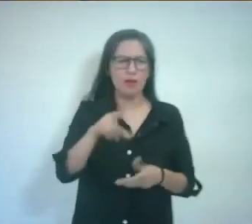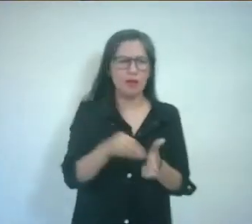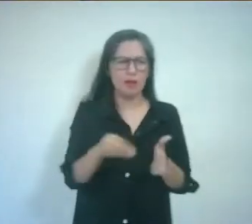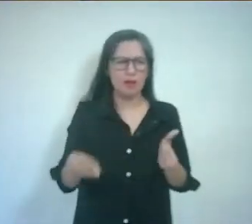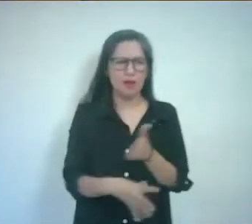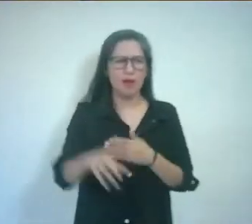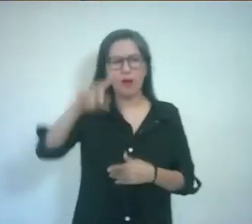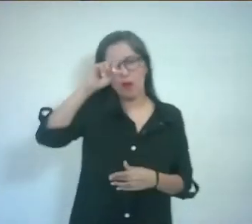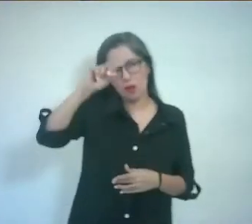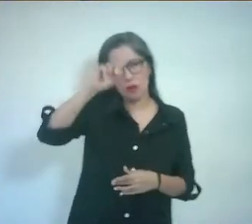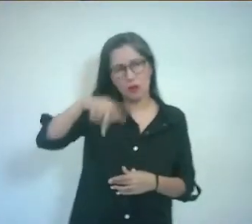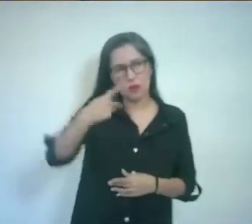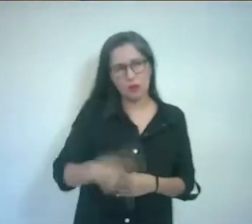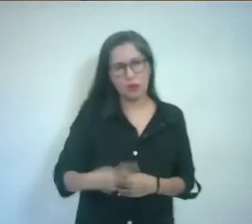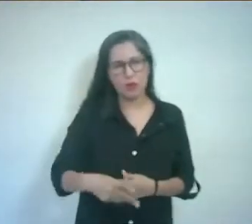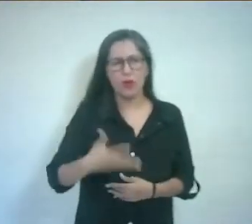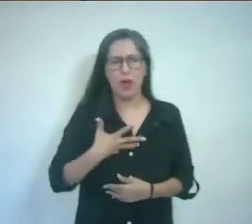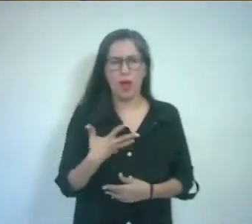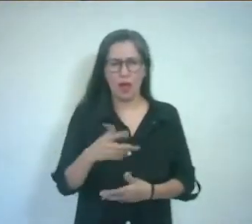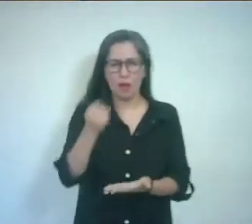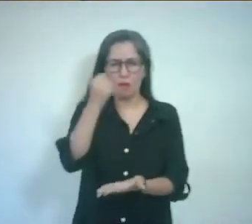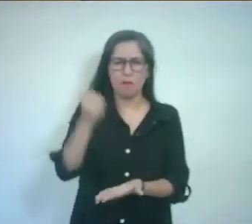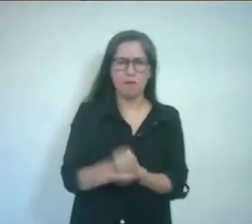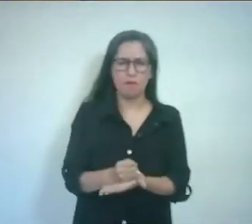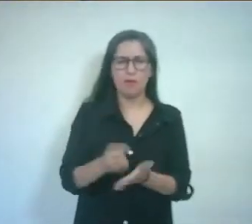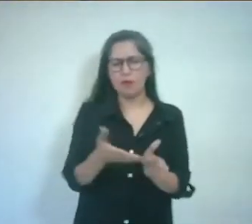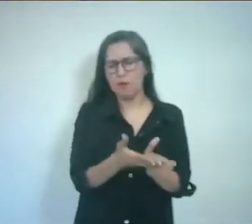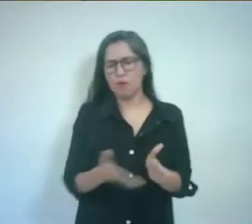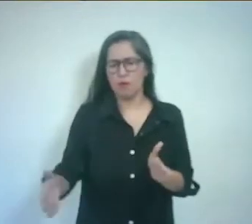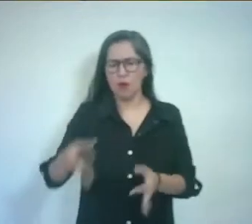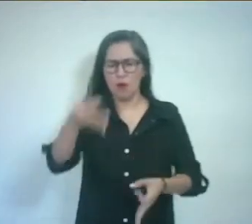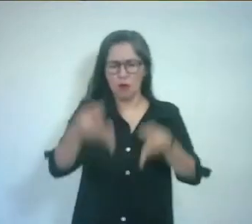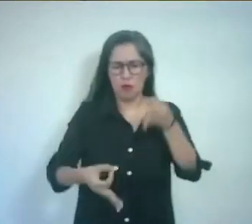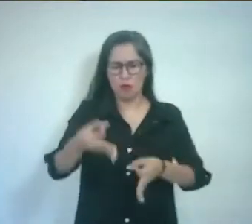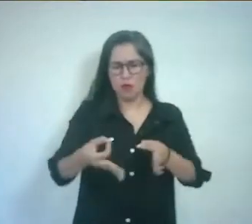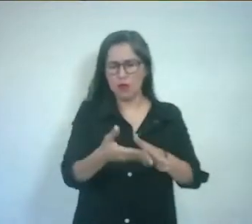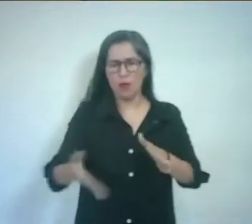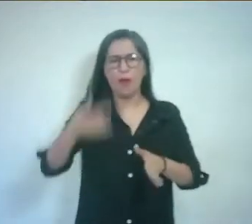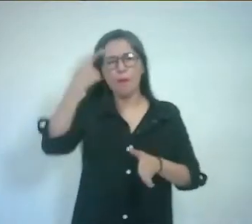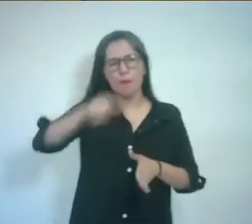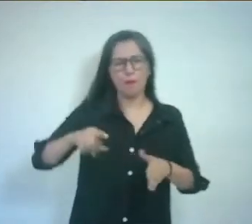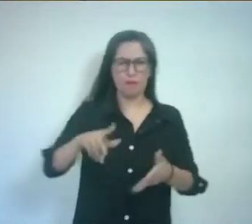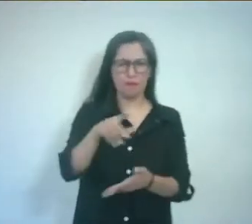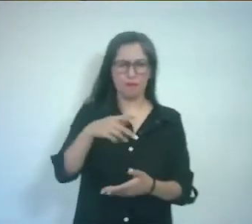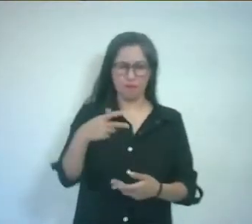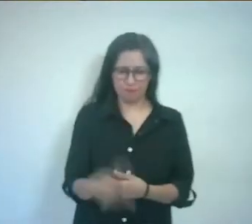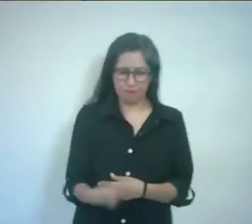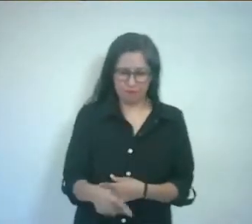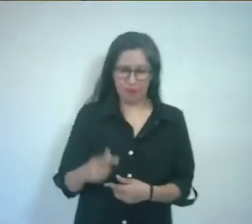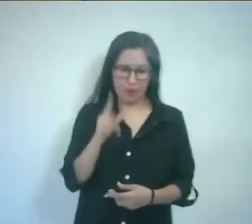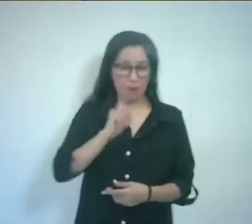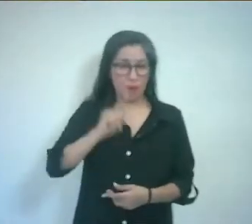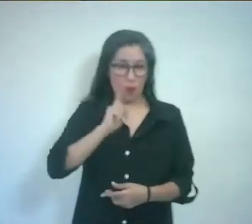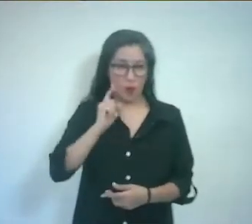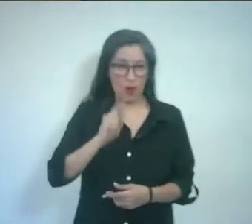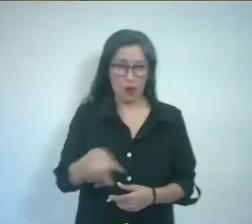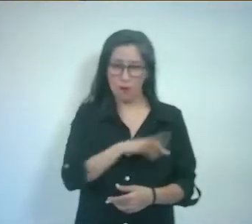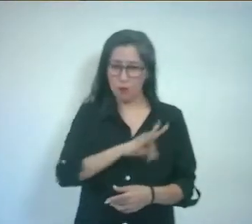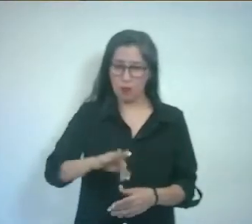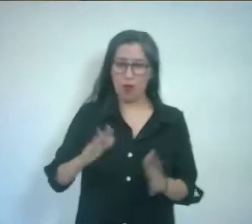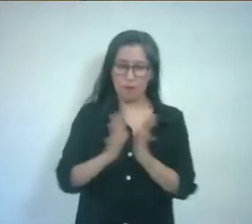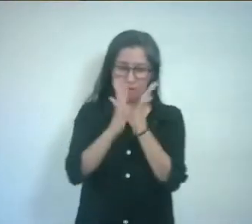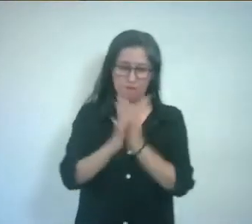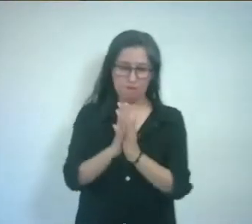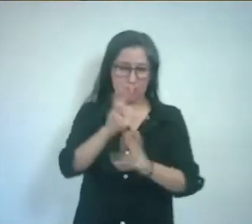Consejo aprobó un sólido andamiaje jurídico para asegurar que los espacios de las mujeres en la contienda electoral estuvieran garantizados.